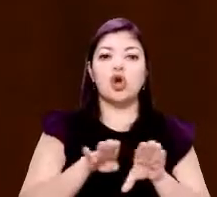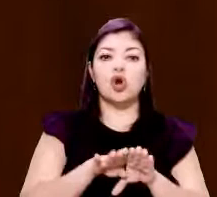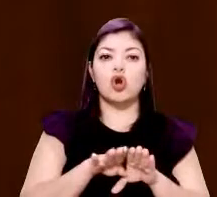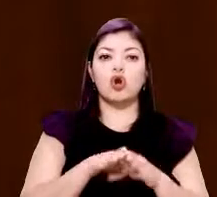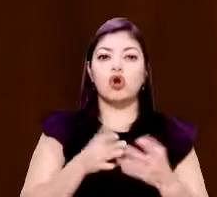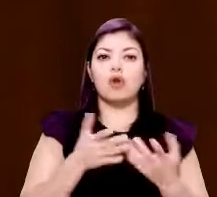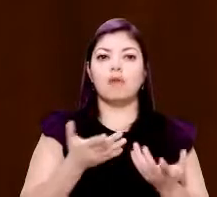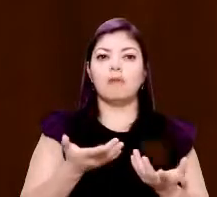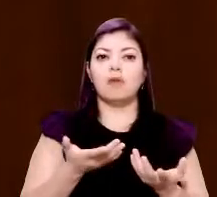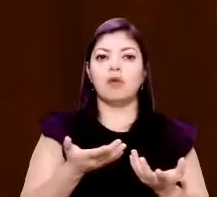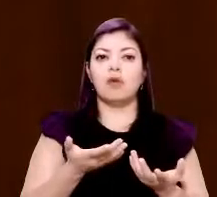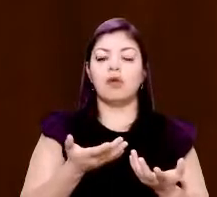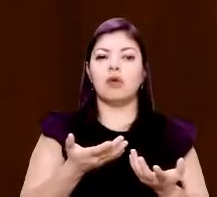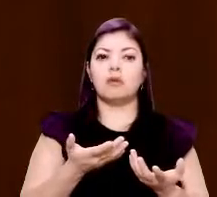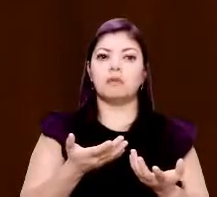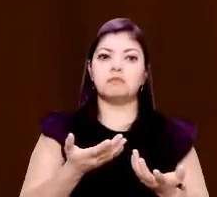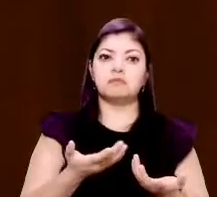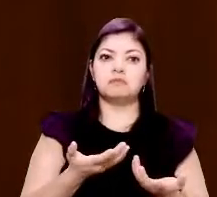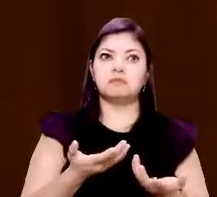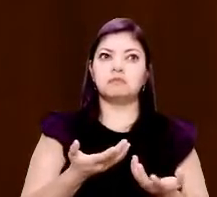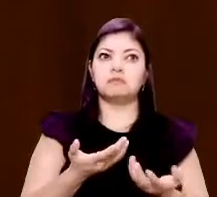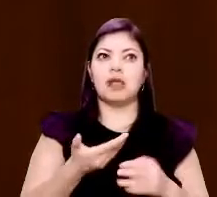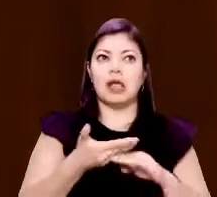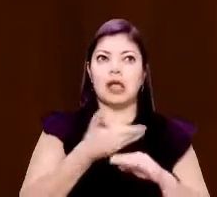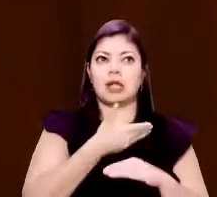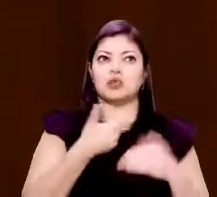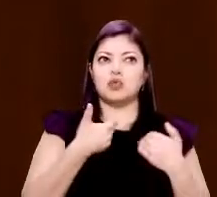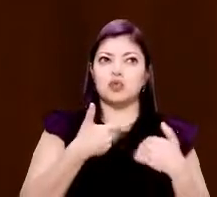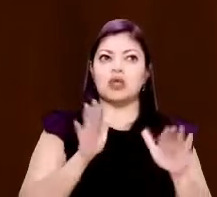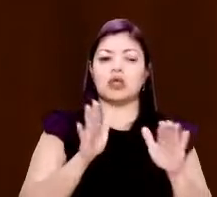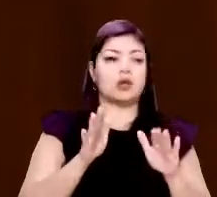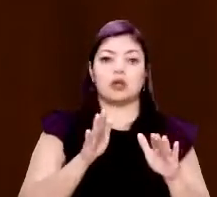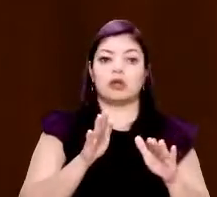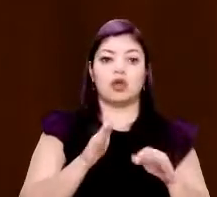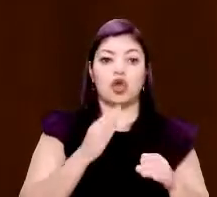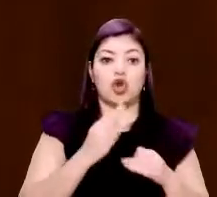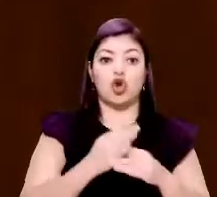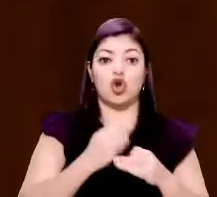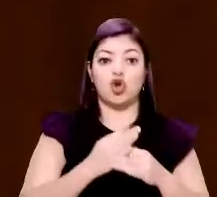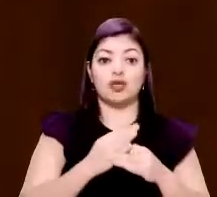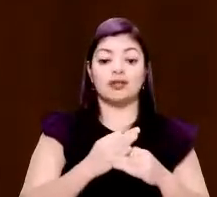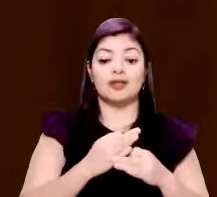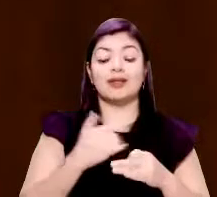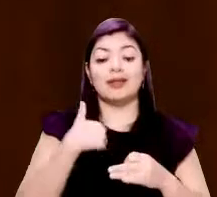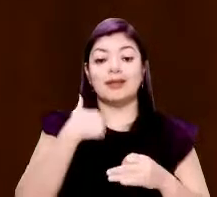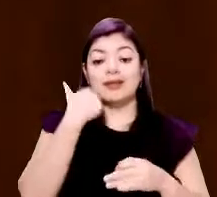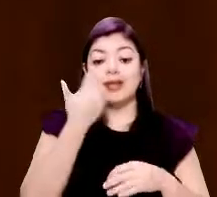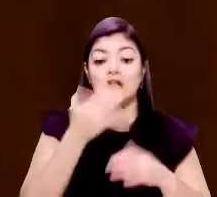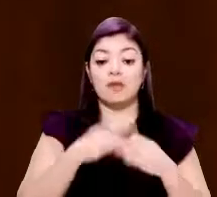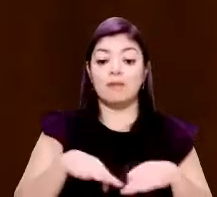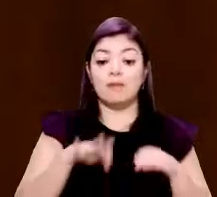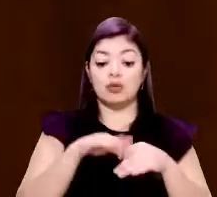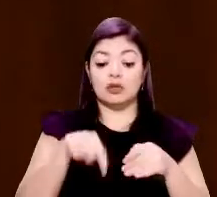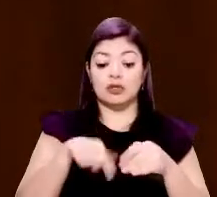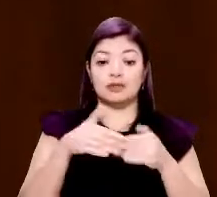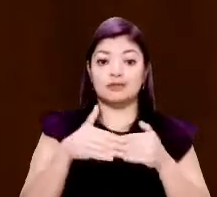no haberse tomado, sino de las que nos interesan que sean tomadas el día de hoy.